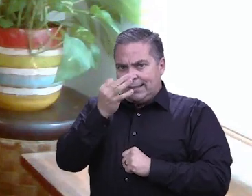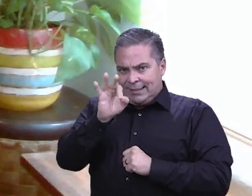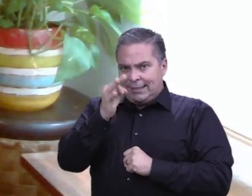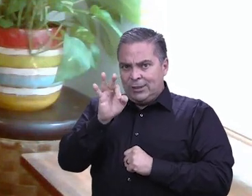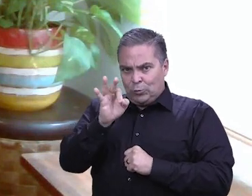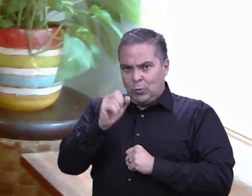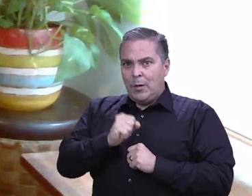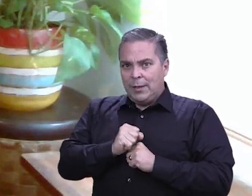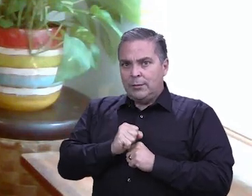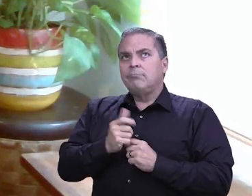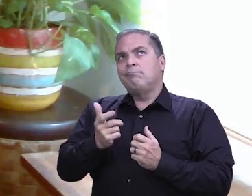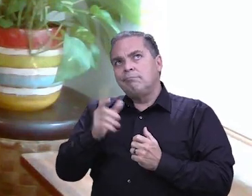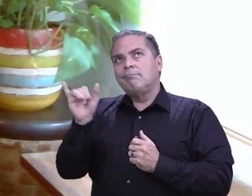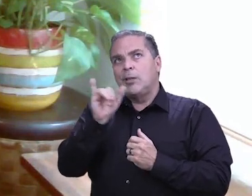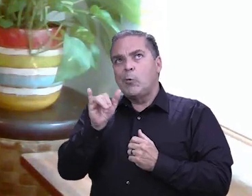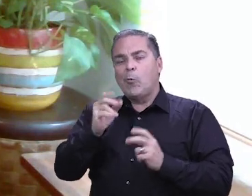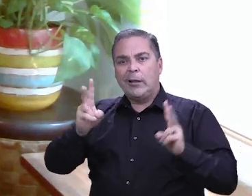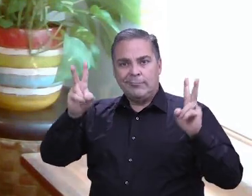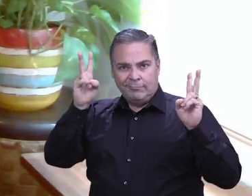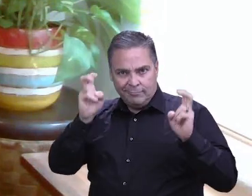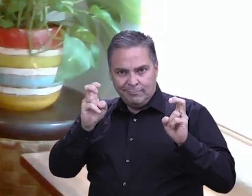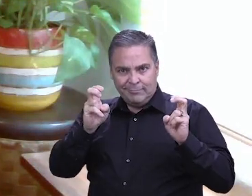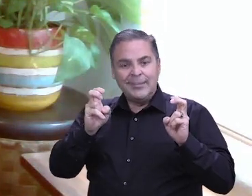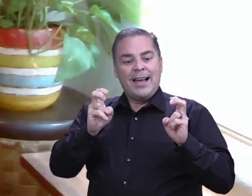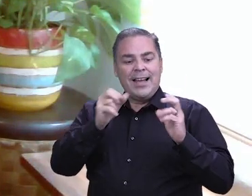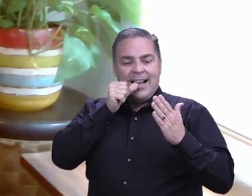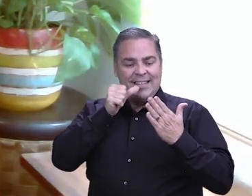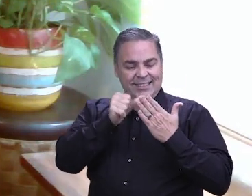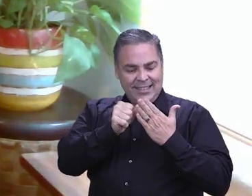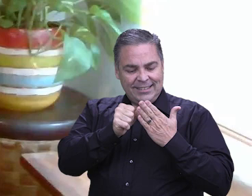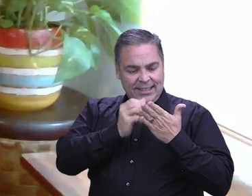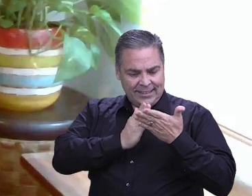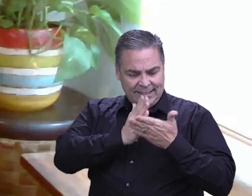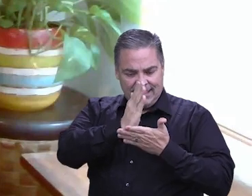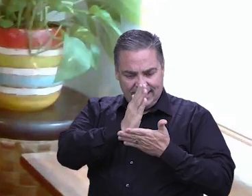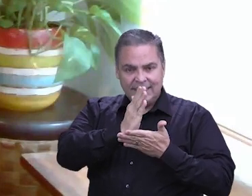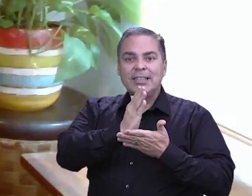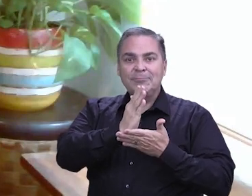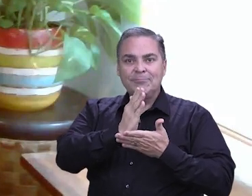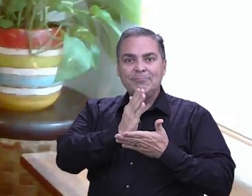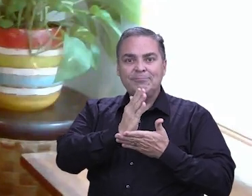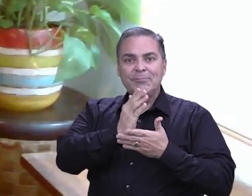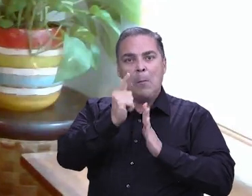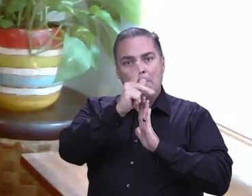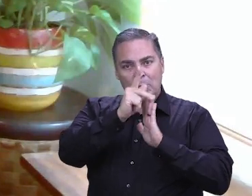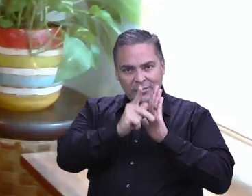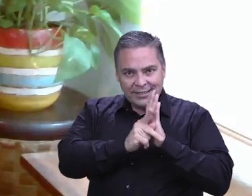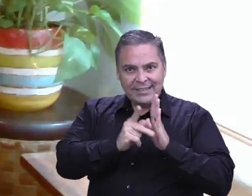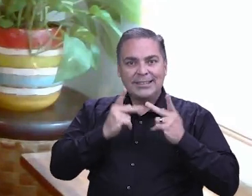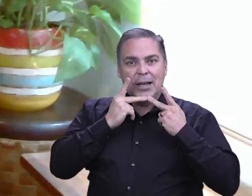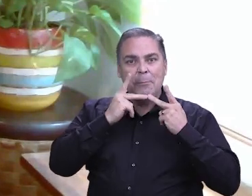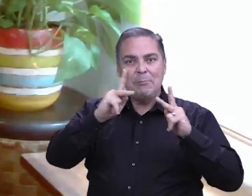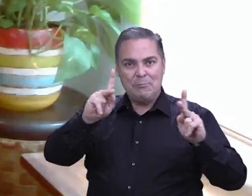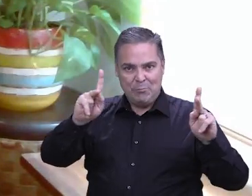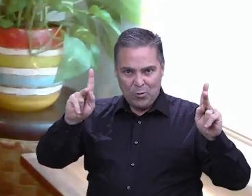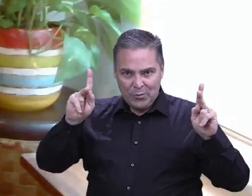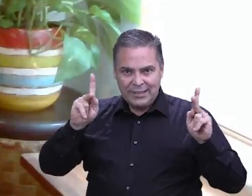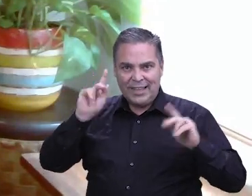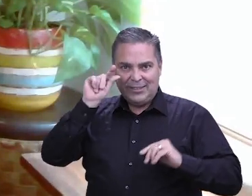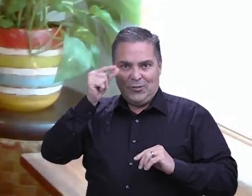la Carta de Derechos y Política Pública del Gobierno a favor de los adultos mayores. Vamos a hablar sobre